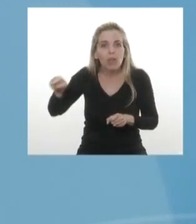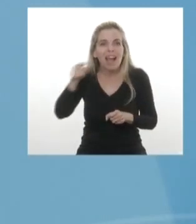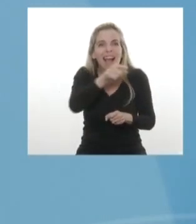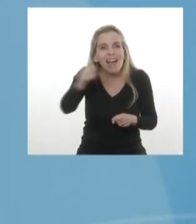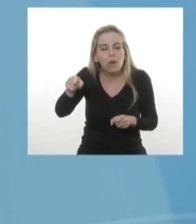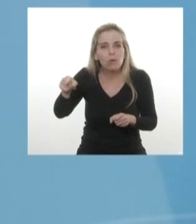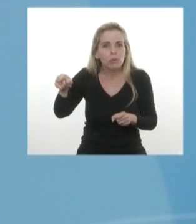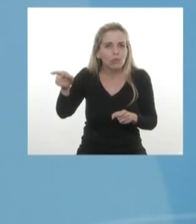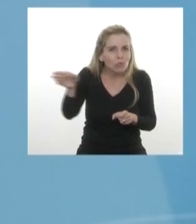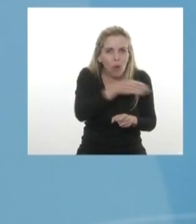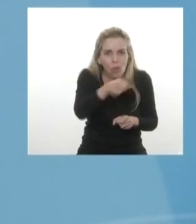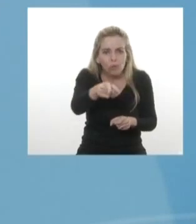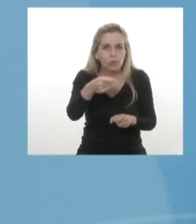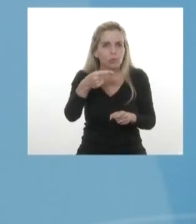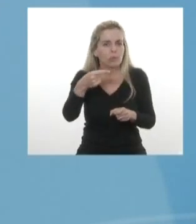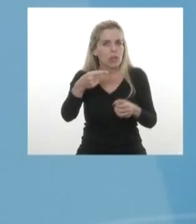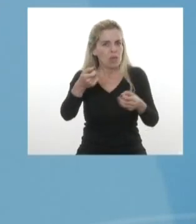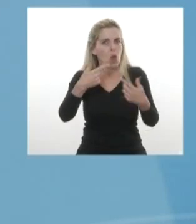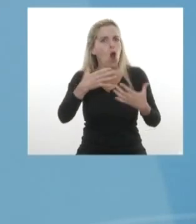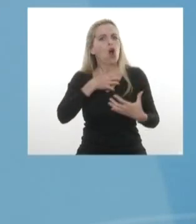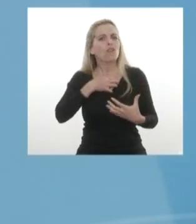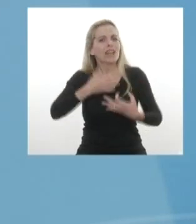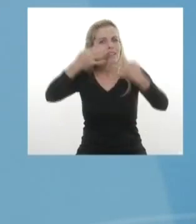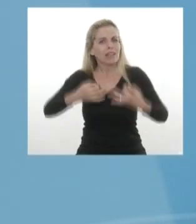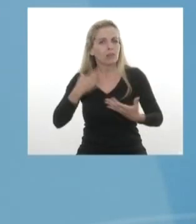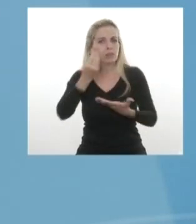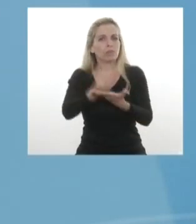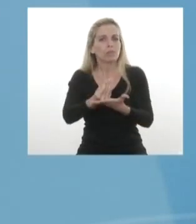me confiaron el gobierno de nuestra querida Argentina.